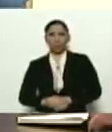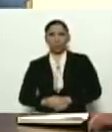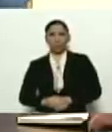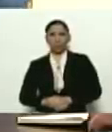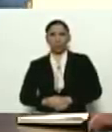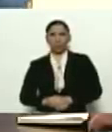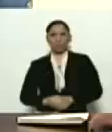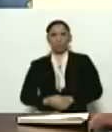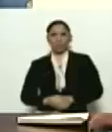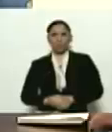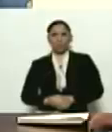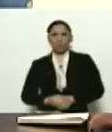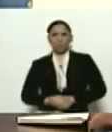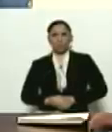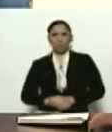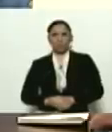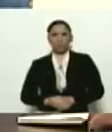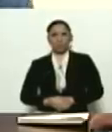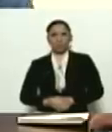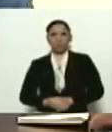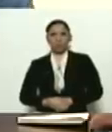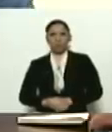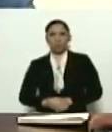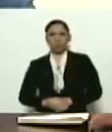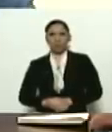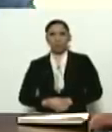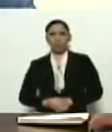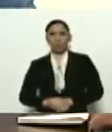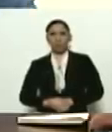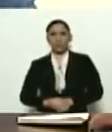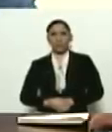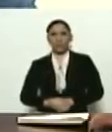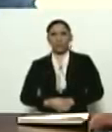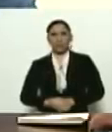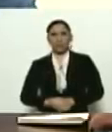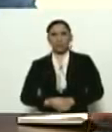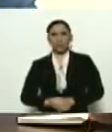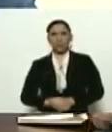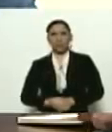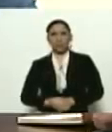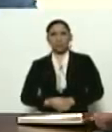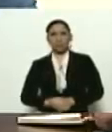San Vicente and Grenadines. Welcome.